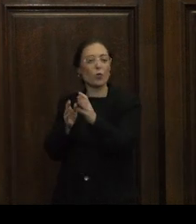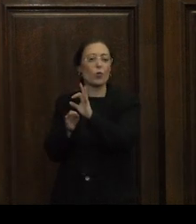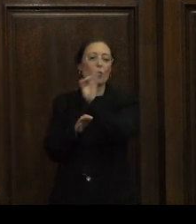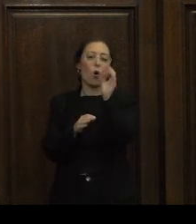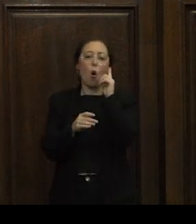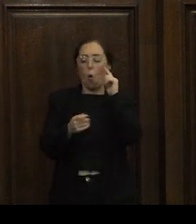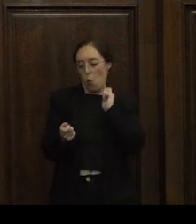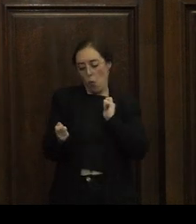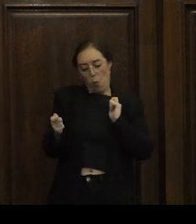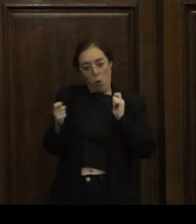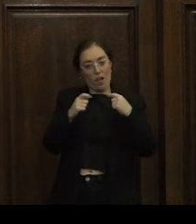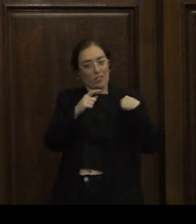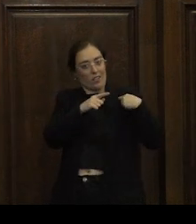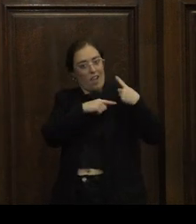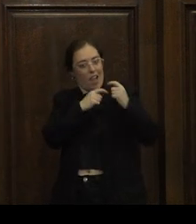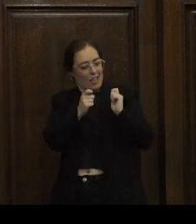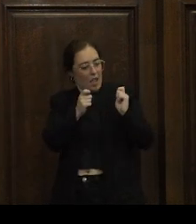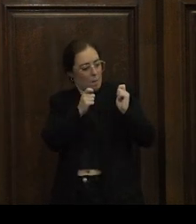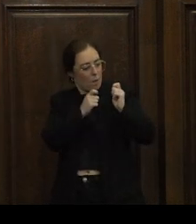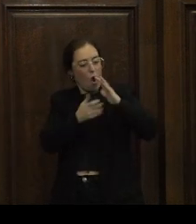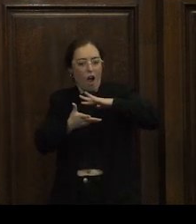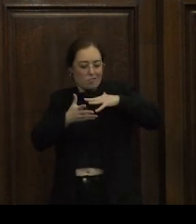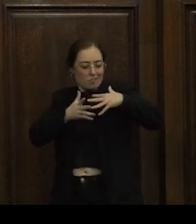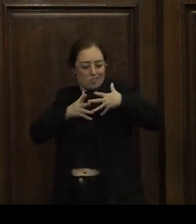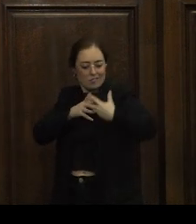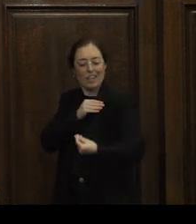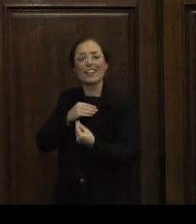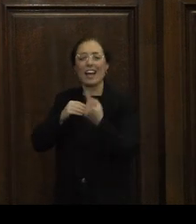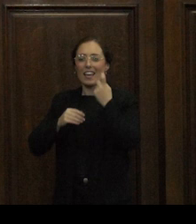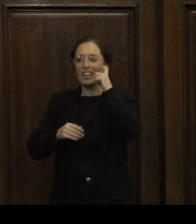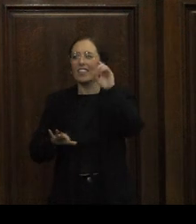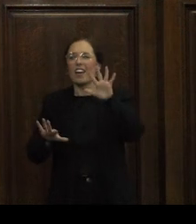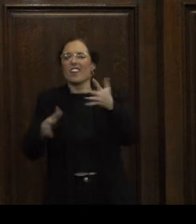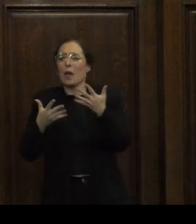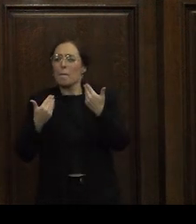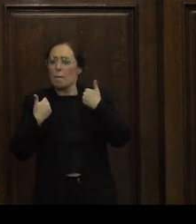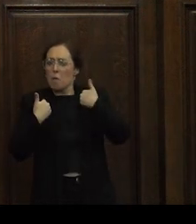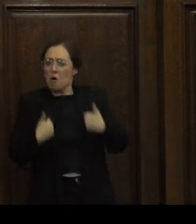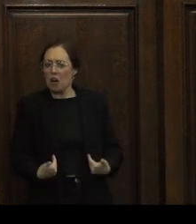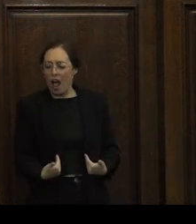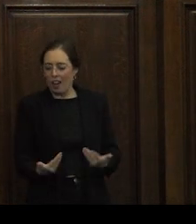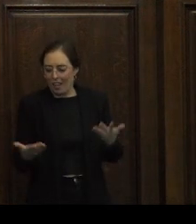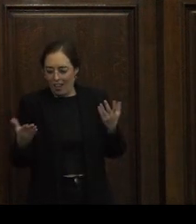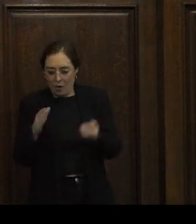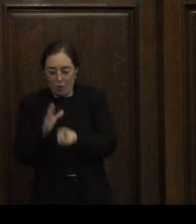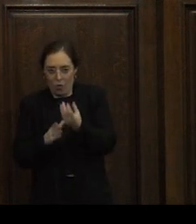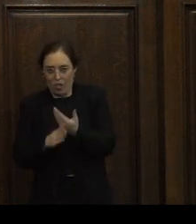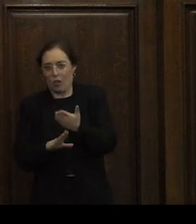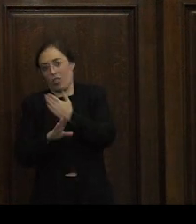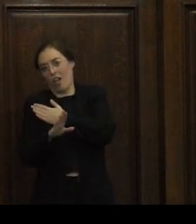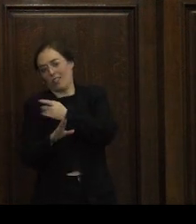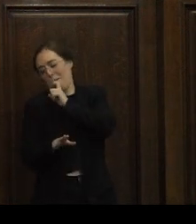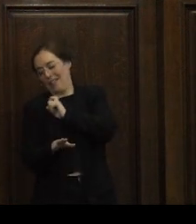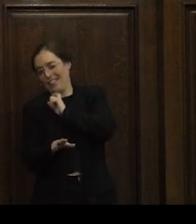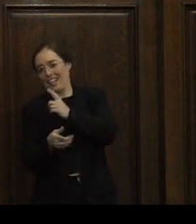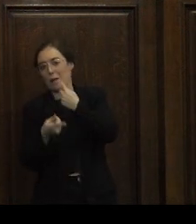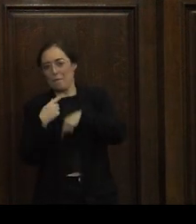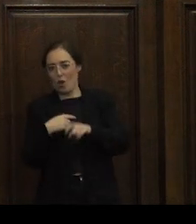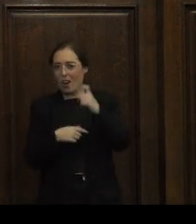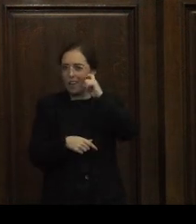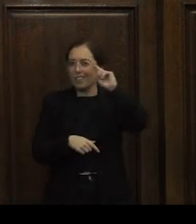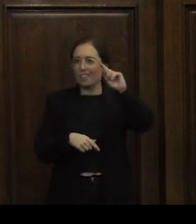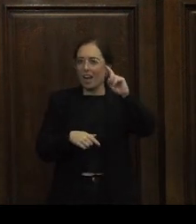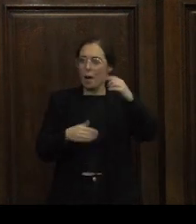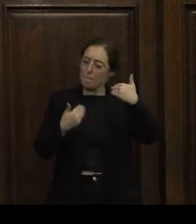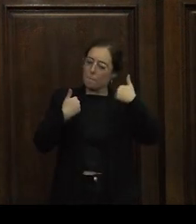un desplazamiento, de una transformación del suelo moral, ¿no?, de un suelo moral moderno hipócrita, hacia